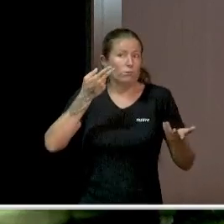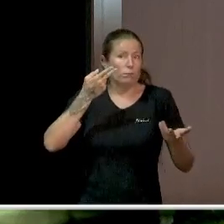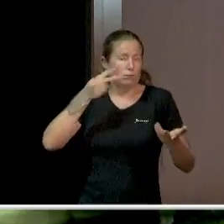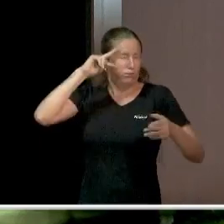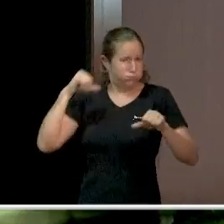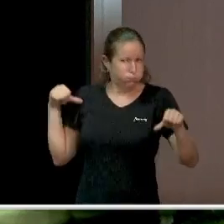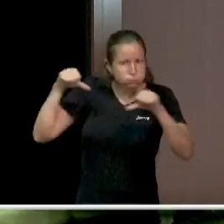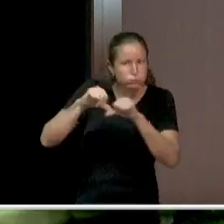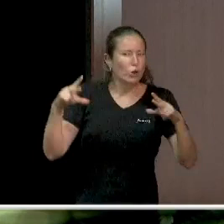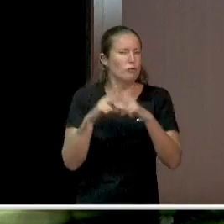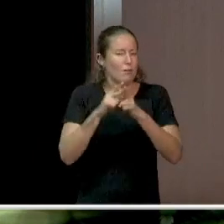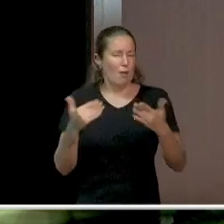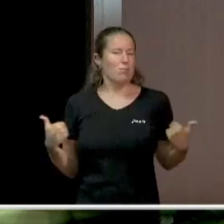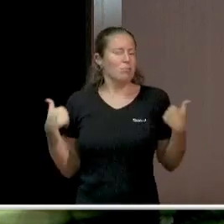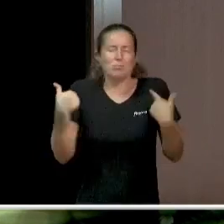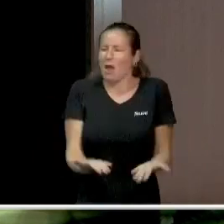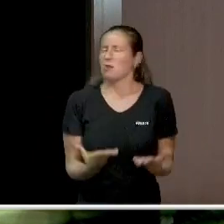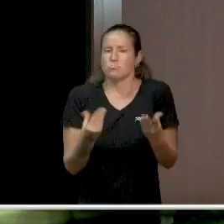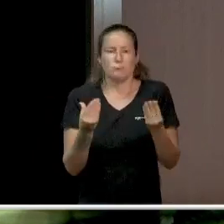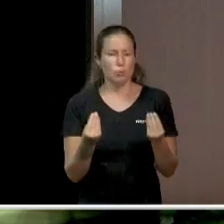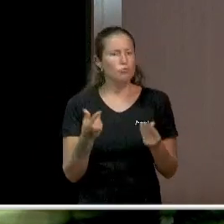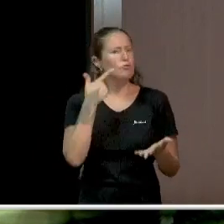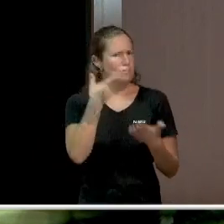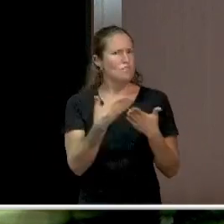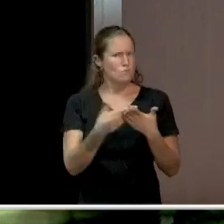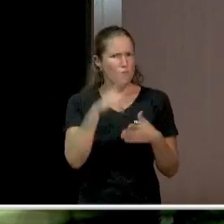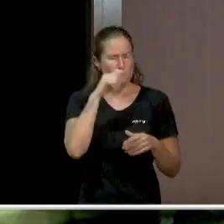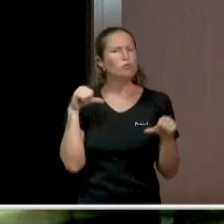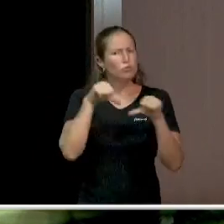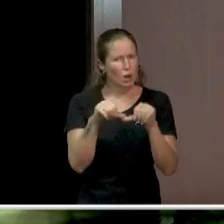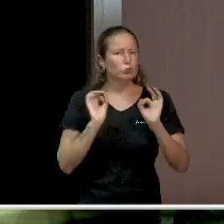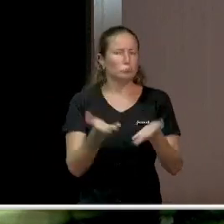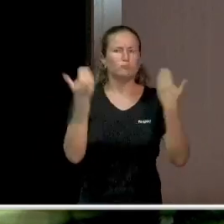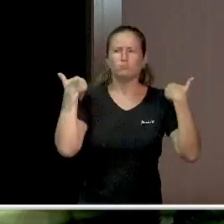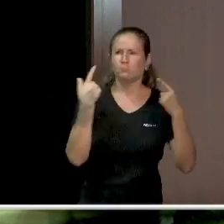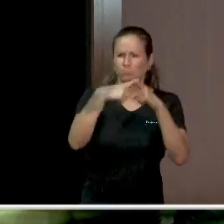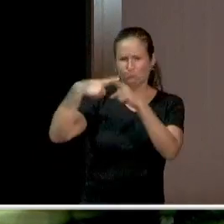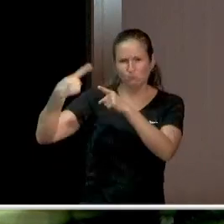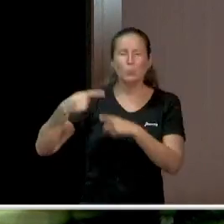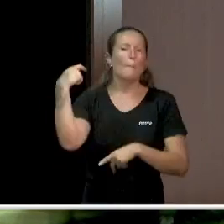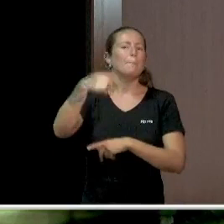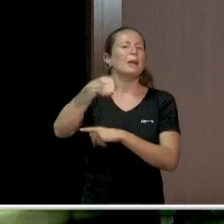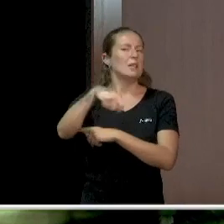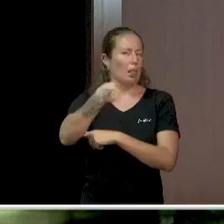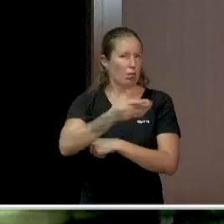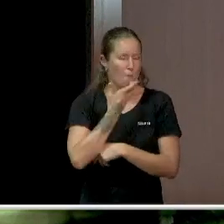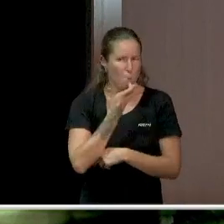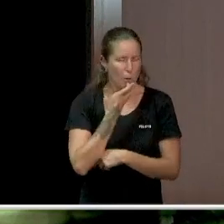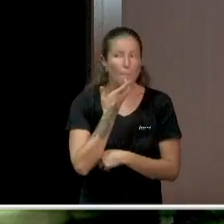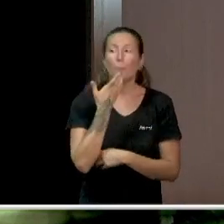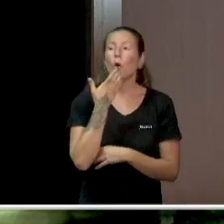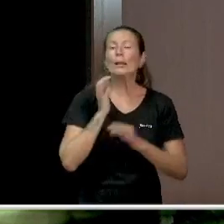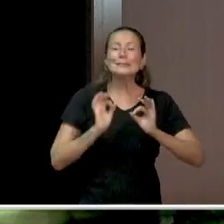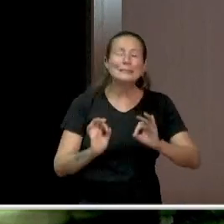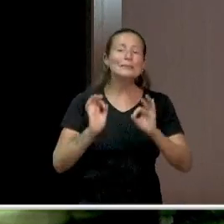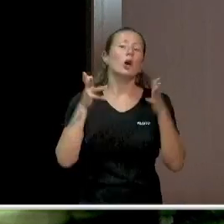implicación social que ha demostrado en la asunción de cargos como la presidencia